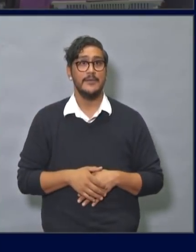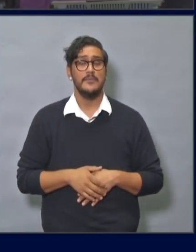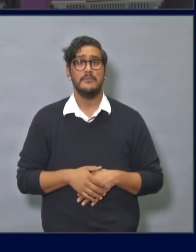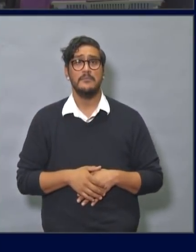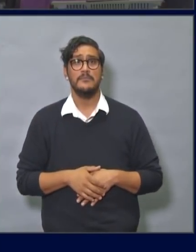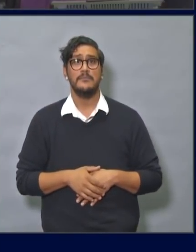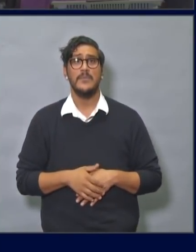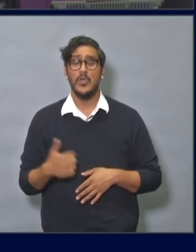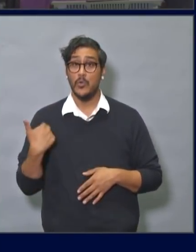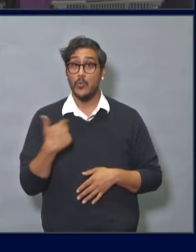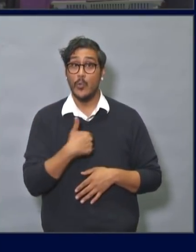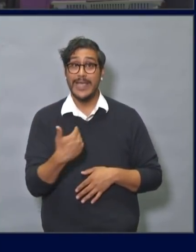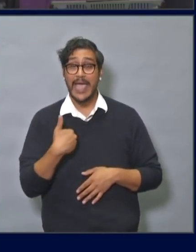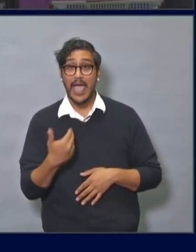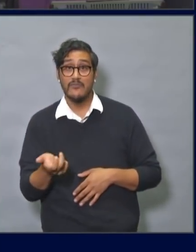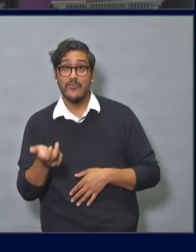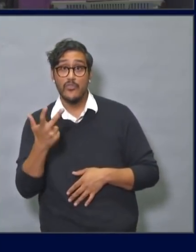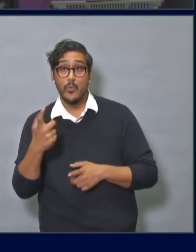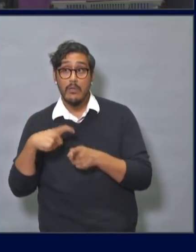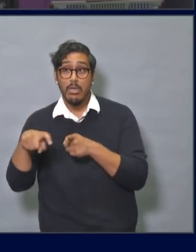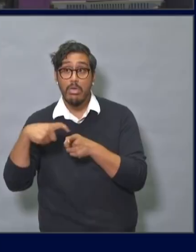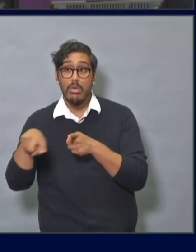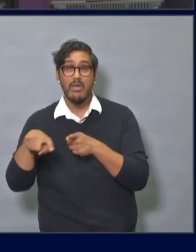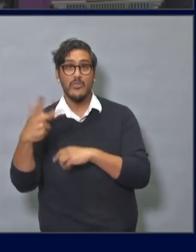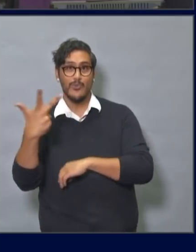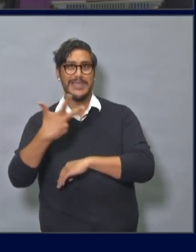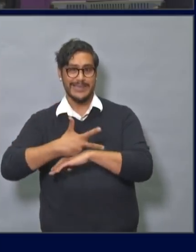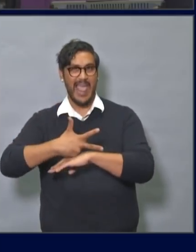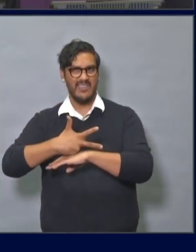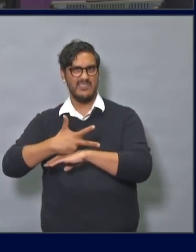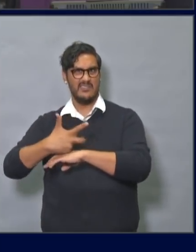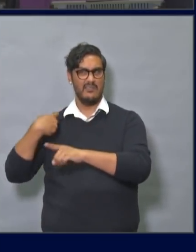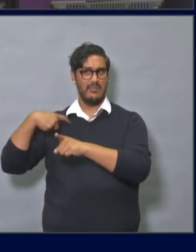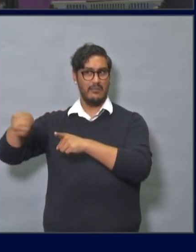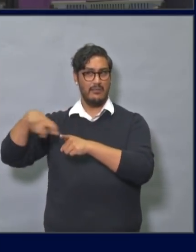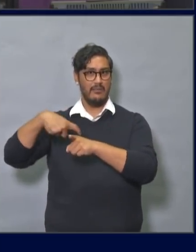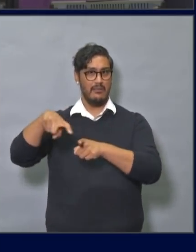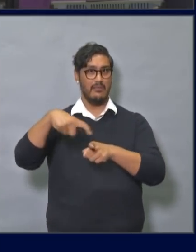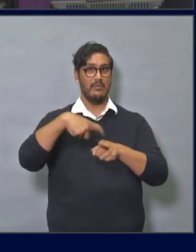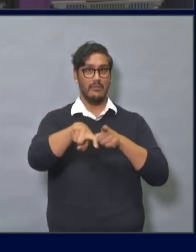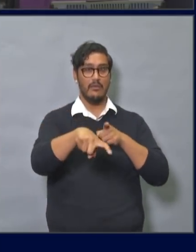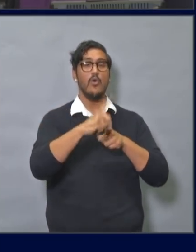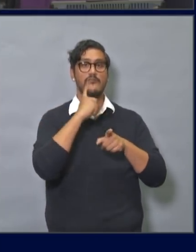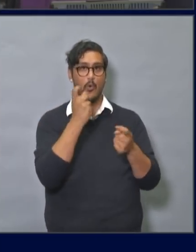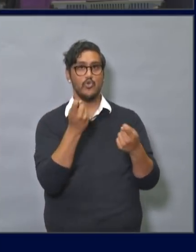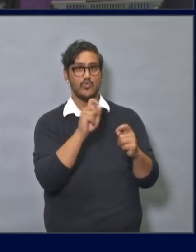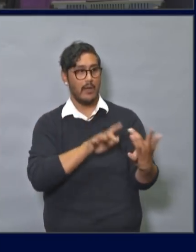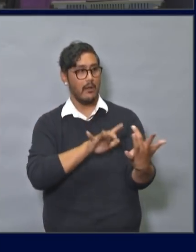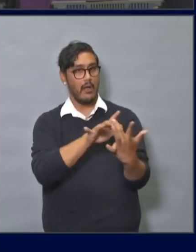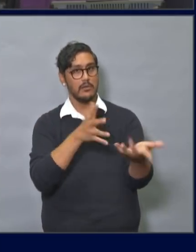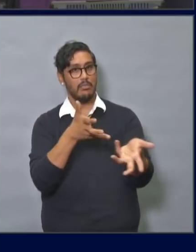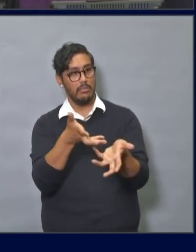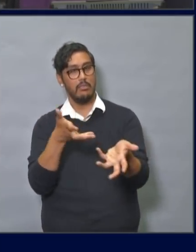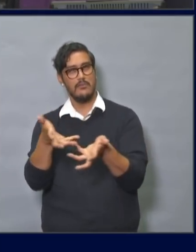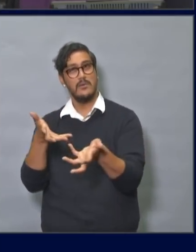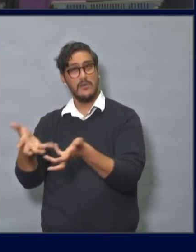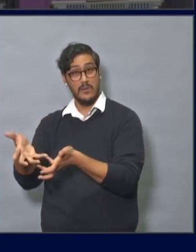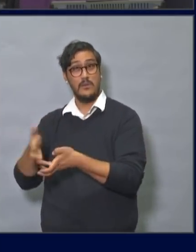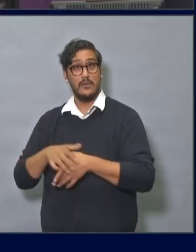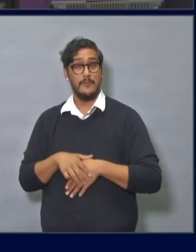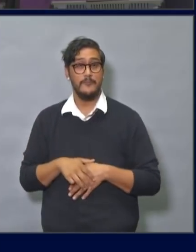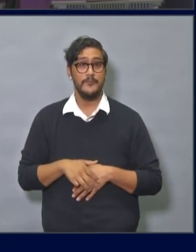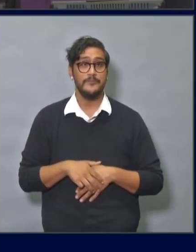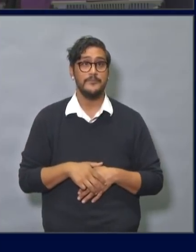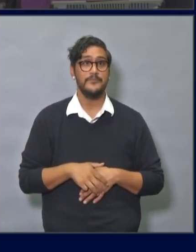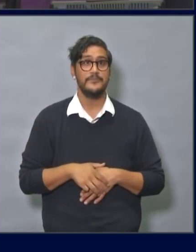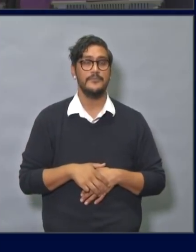3 intentos en 3 días separados para llegar a cada caso y contacto, por lo que los datos